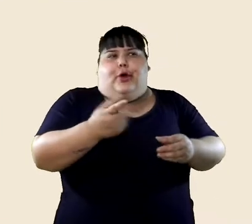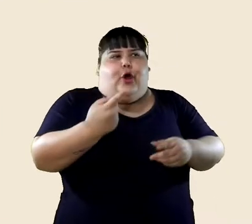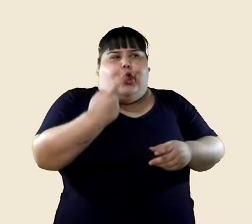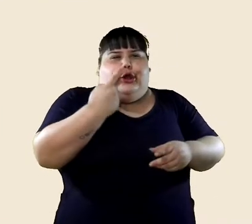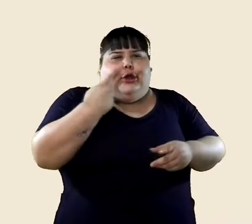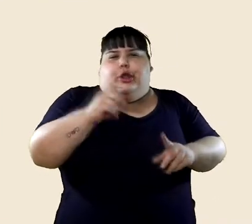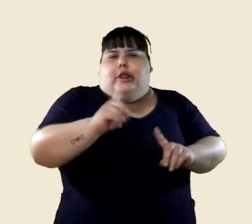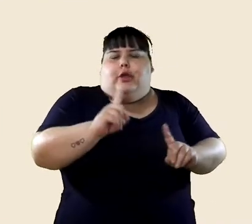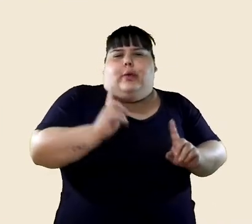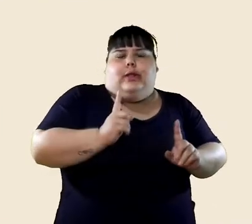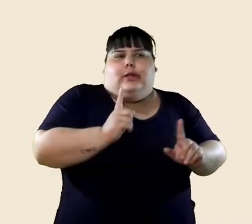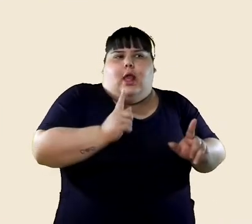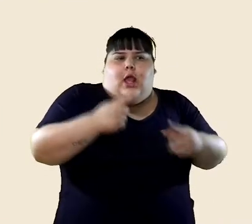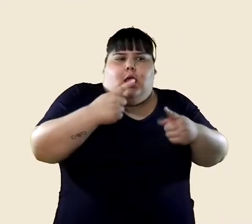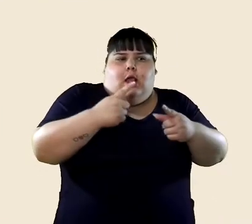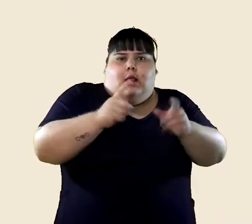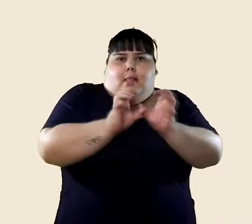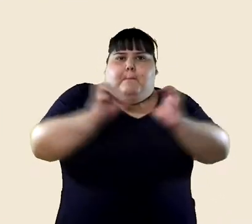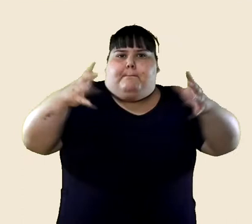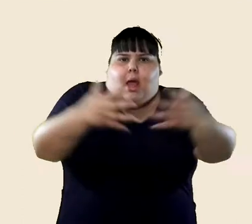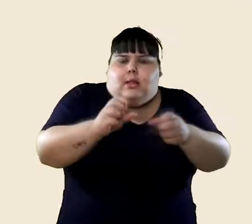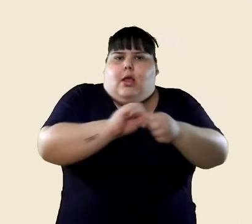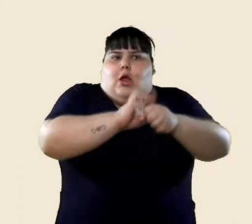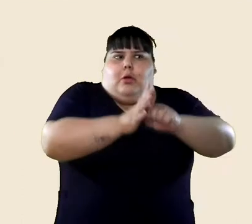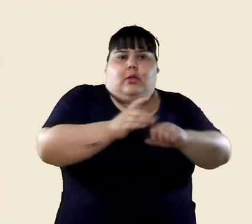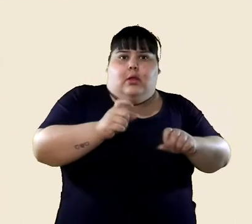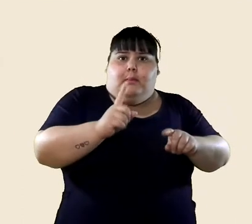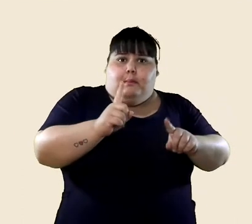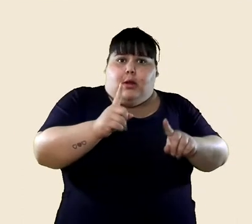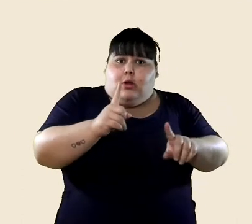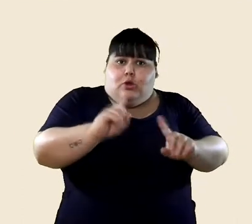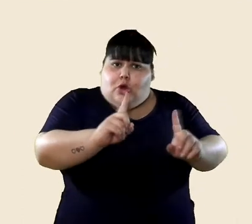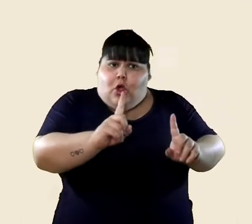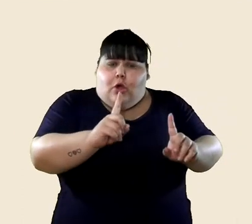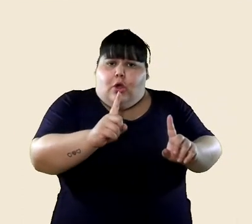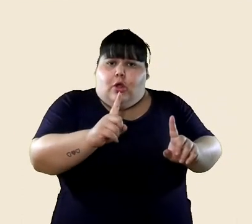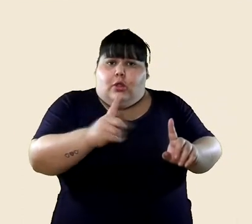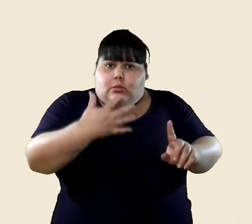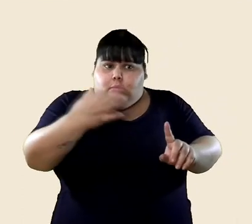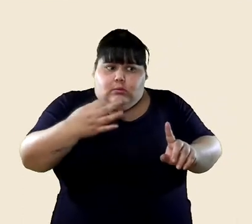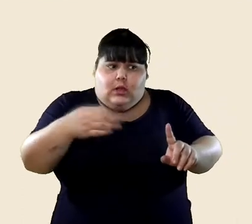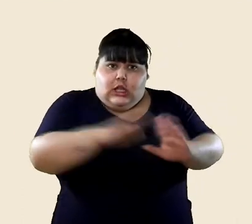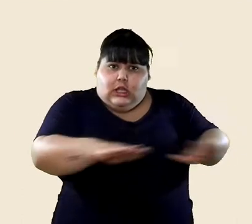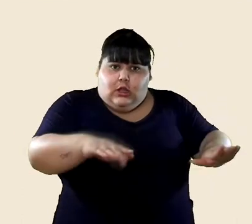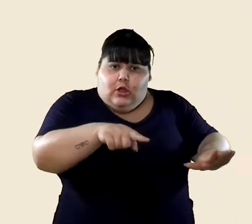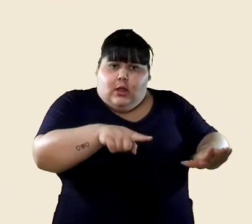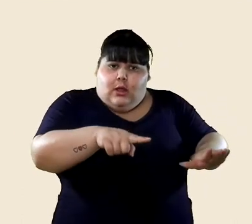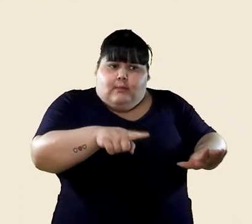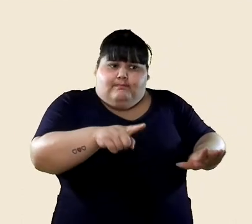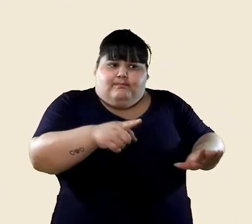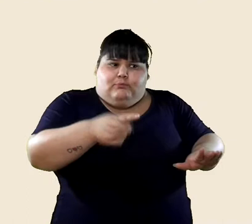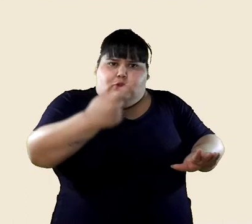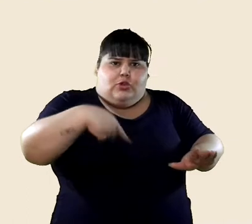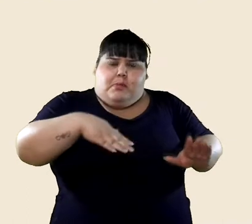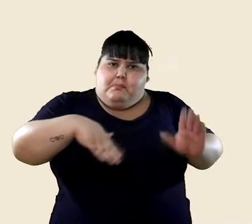lo que pasó, y la verdad es que es todo lo contrario. Con los niños más pequeños es cuanto más uno